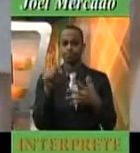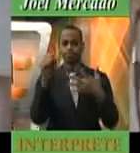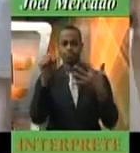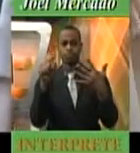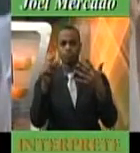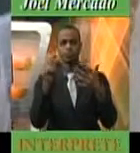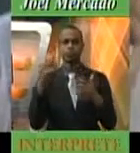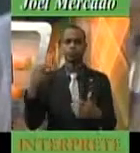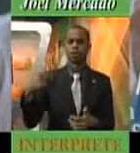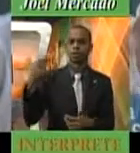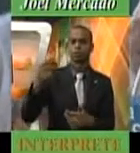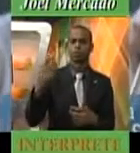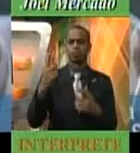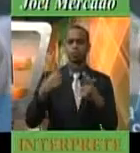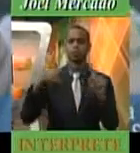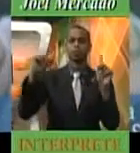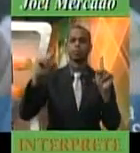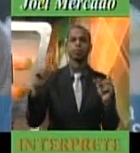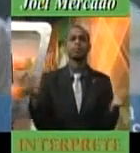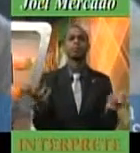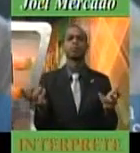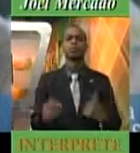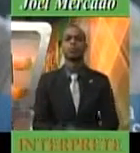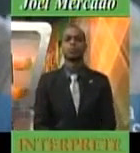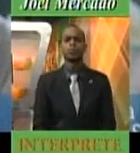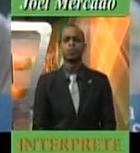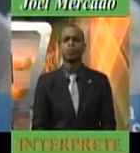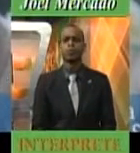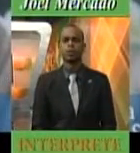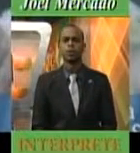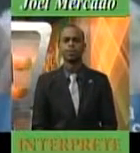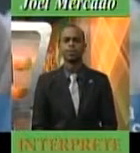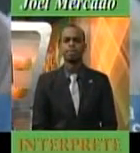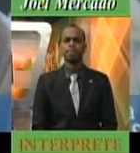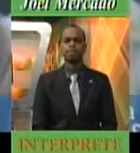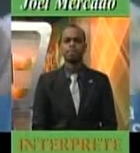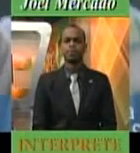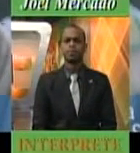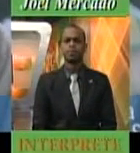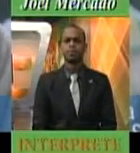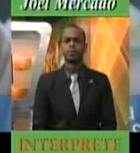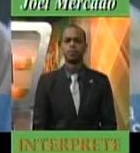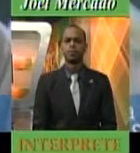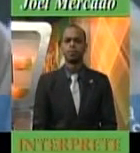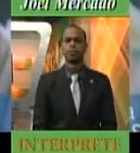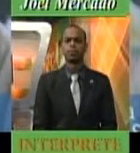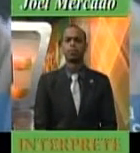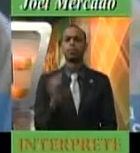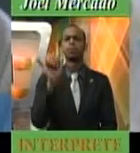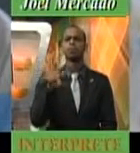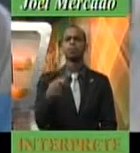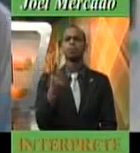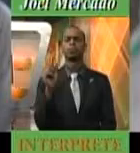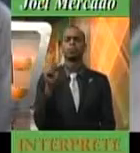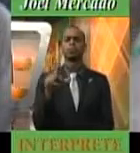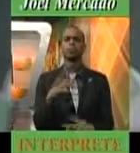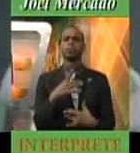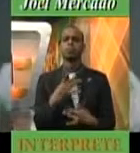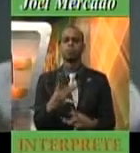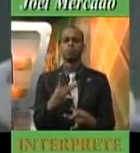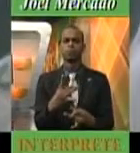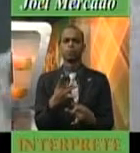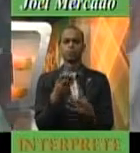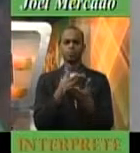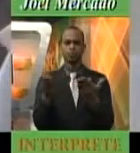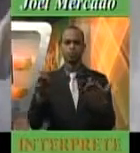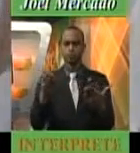retomada. Exactamente. Eso es así. Esencialmente, porque esa es una pregunta muy interesante, porque mucha gente pregunta, ¿y dónde ustedes